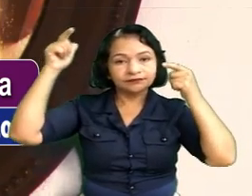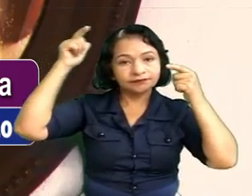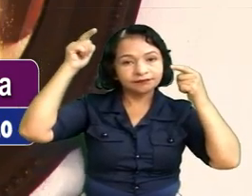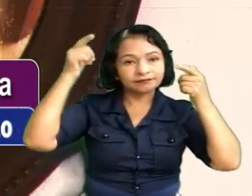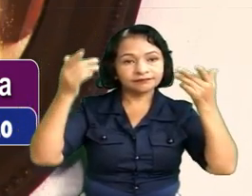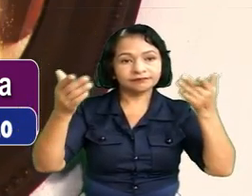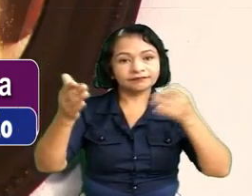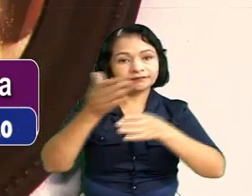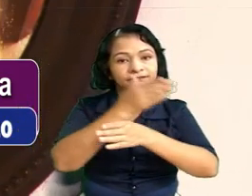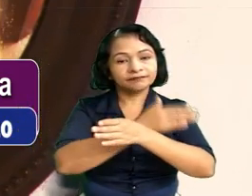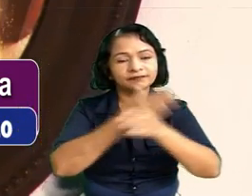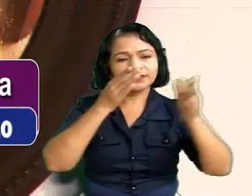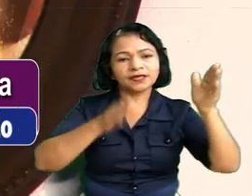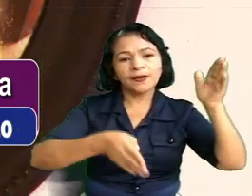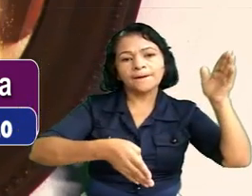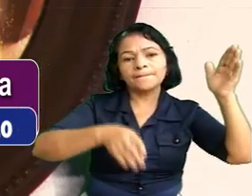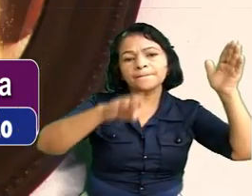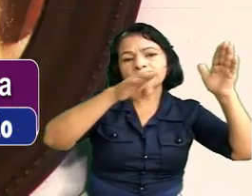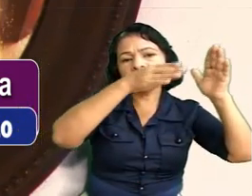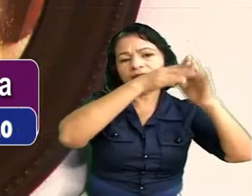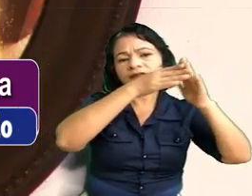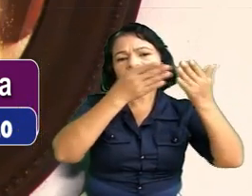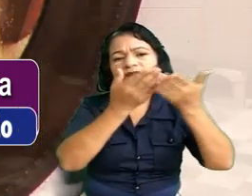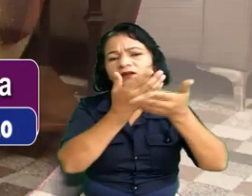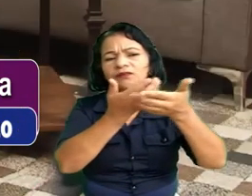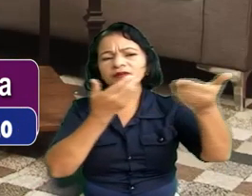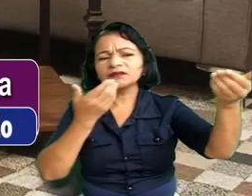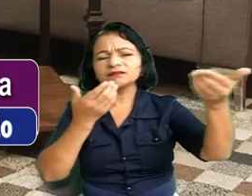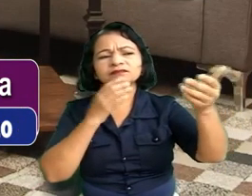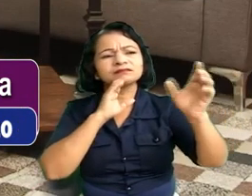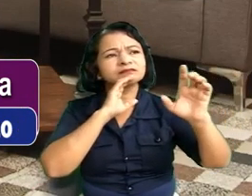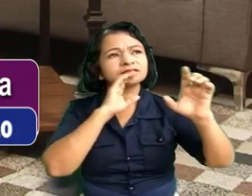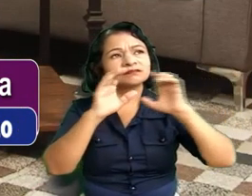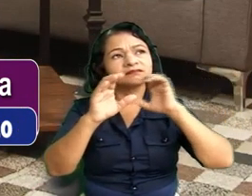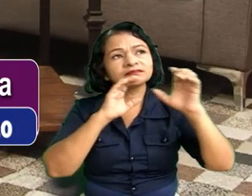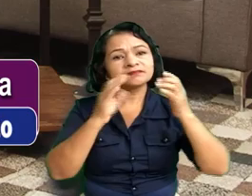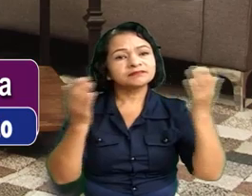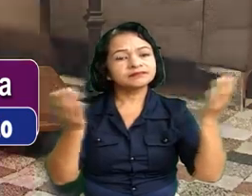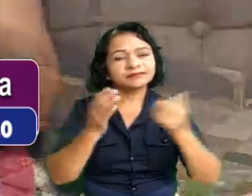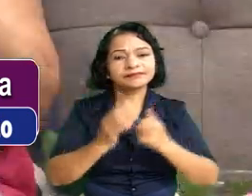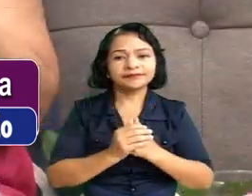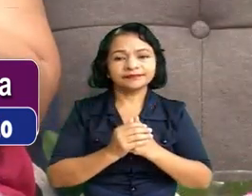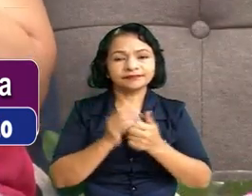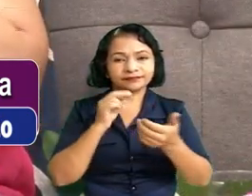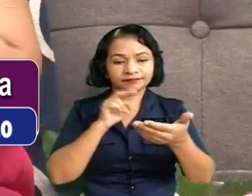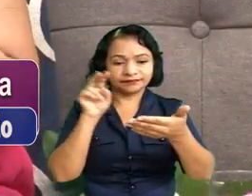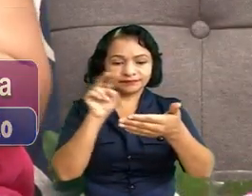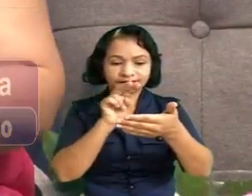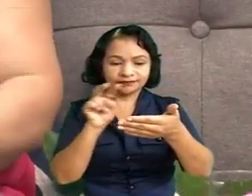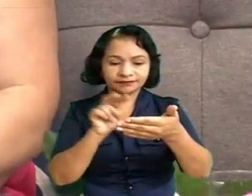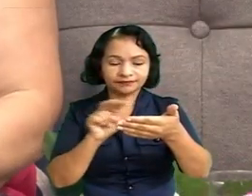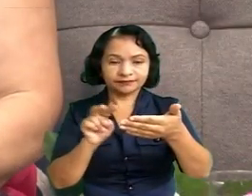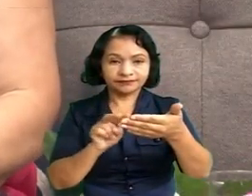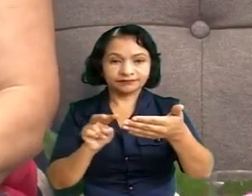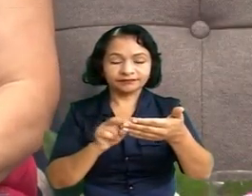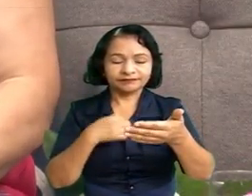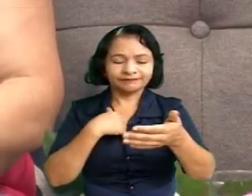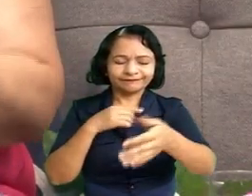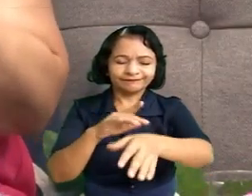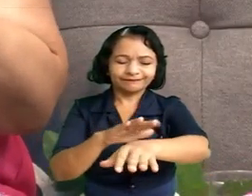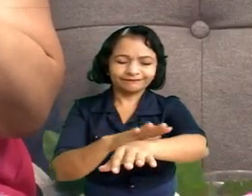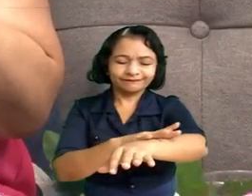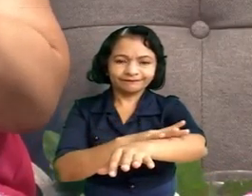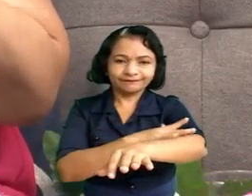que eran en montaña, es decir, esto era en estepa. No, cuando nosotros, yo he leído algo que a mí me conmueve mucho y por eso yo